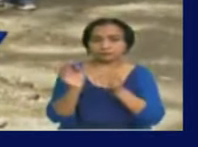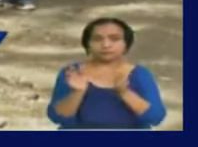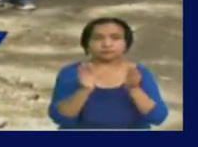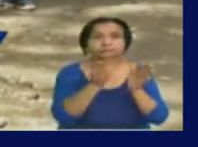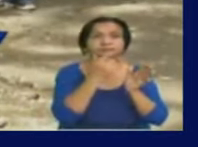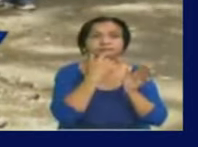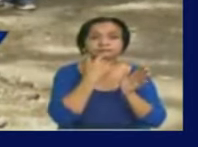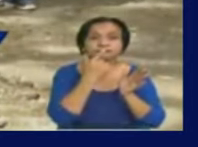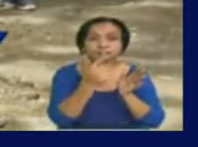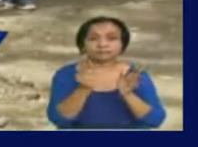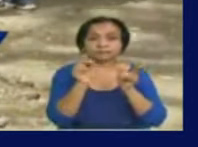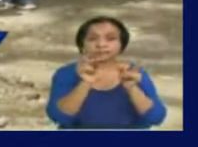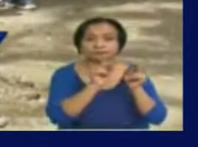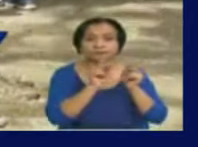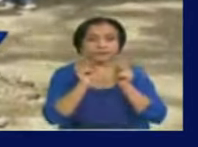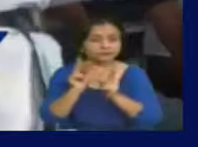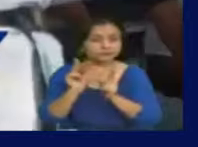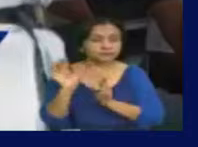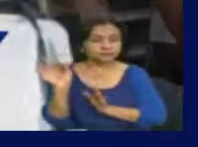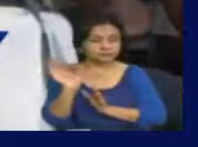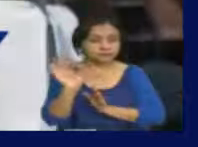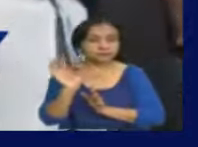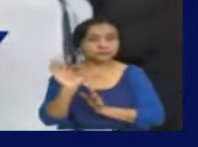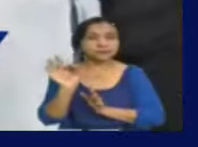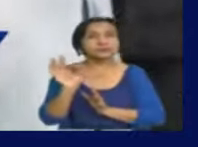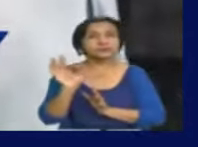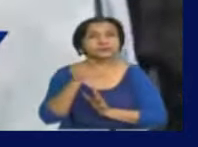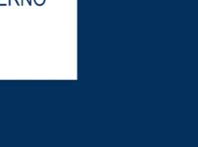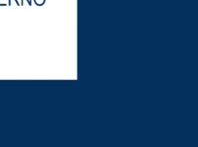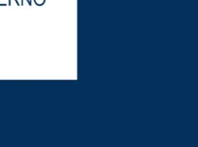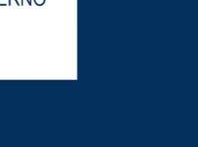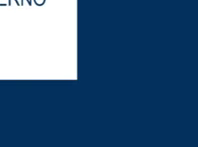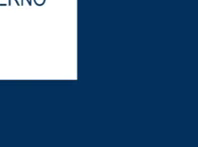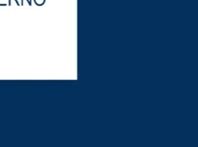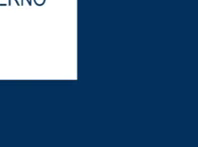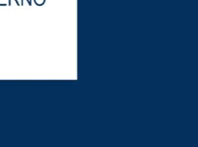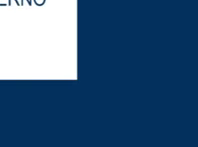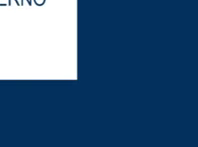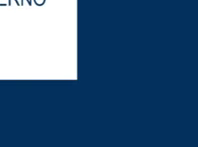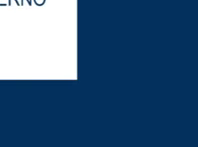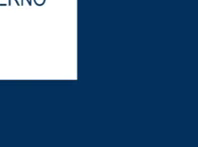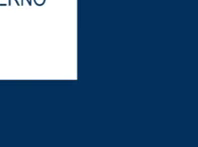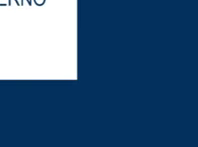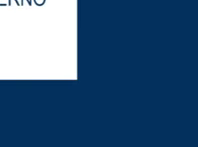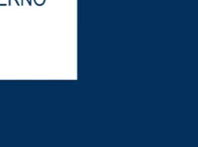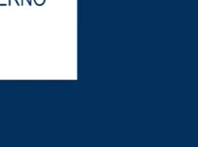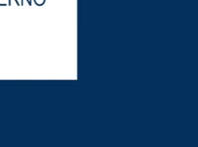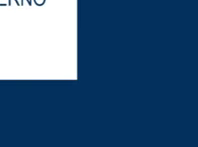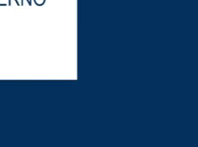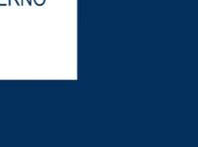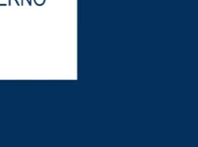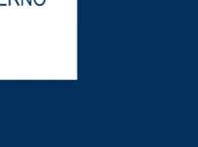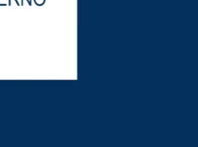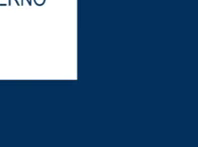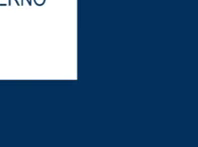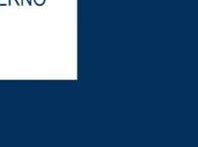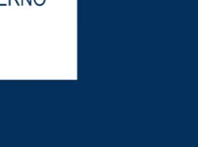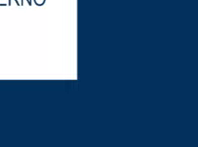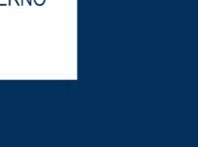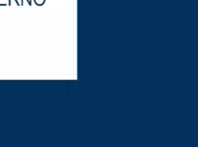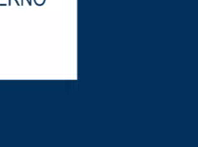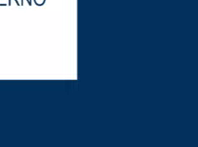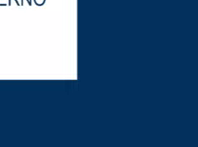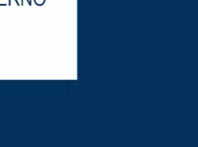a personal de salud, migración, aduanas, ejército y policía. Aquí tenemos también la continuidad